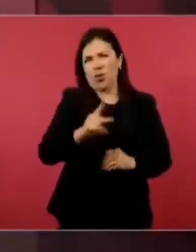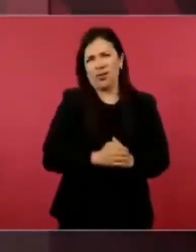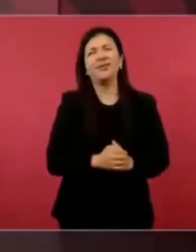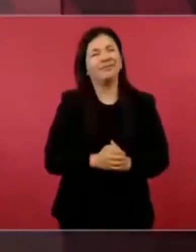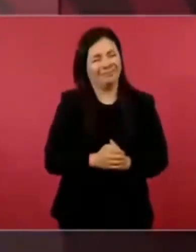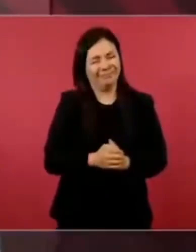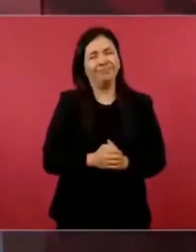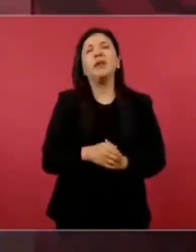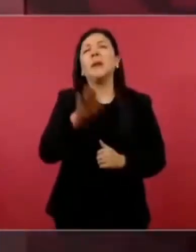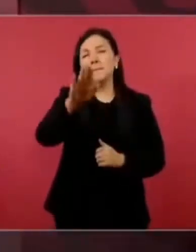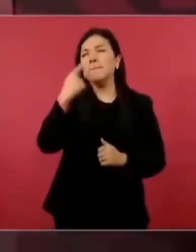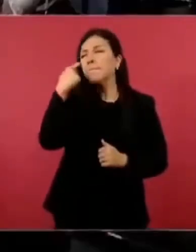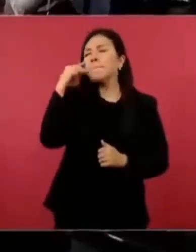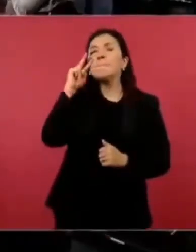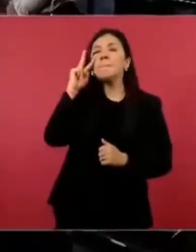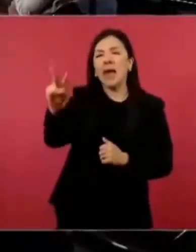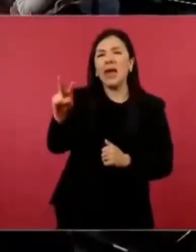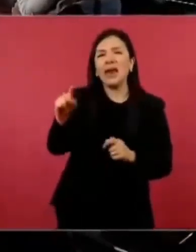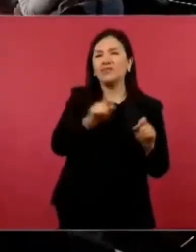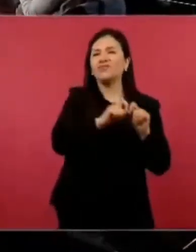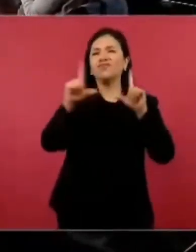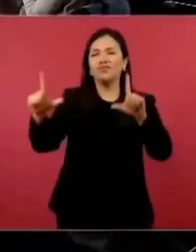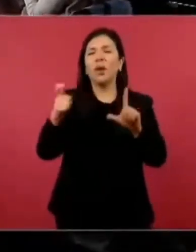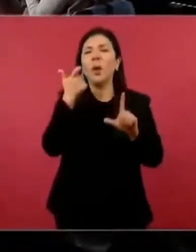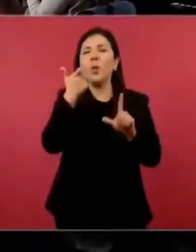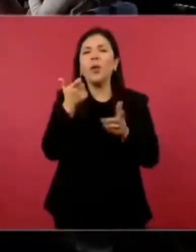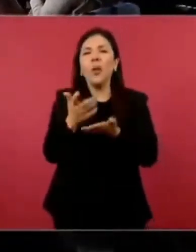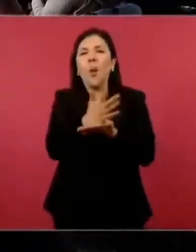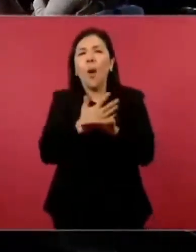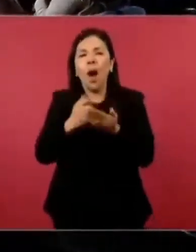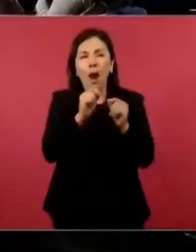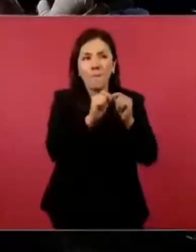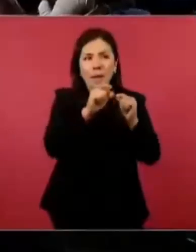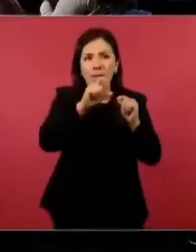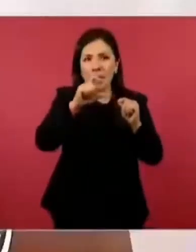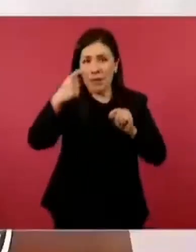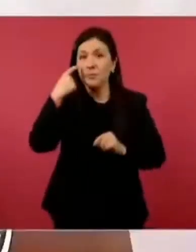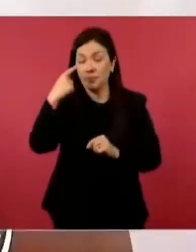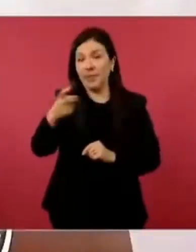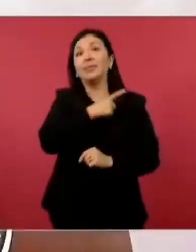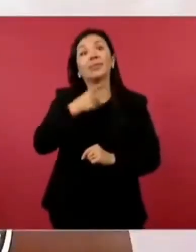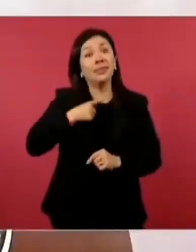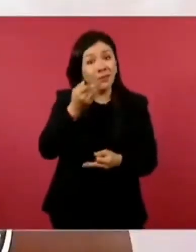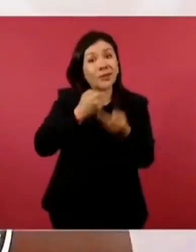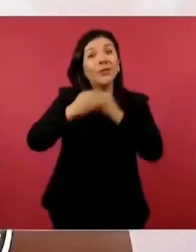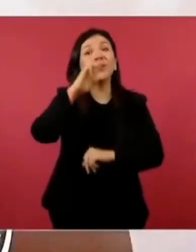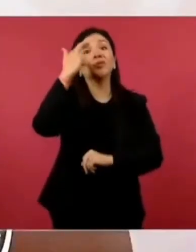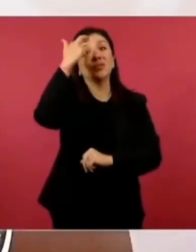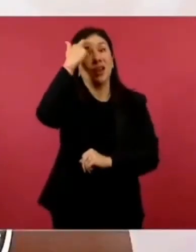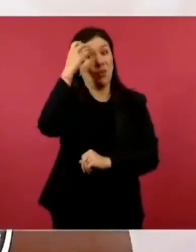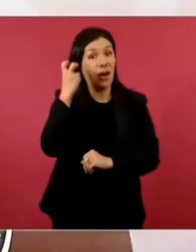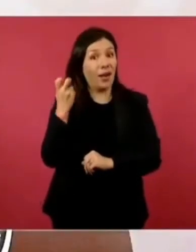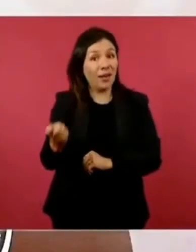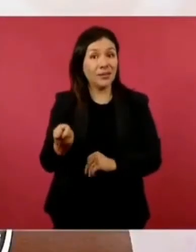Pon la gráfica del salario, porque hay que estárselos recordando.